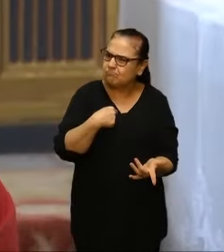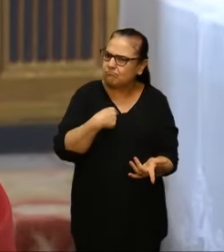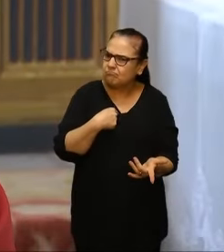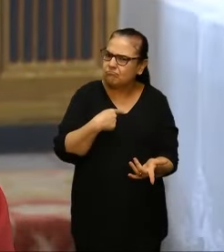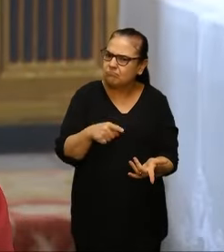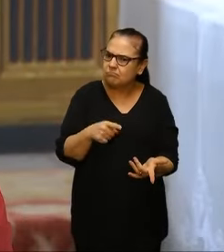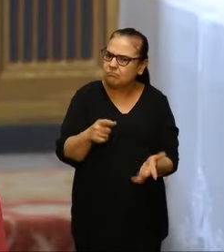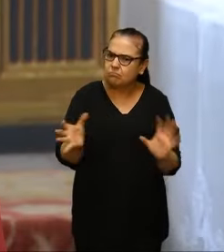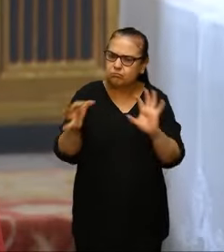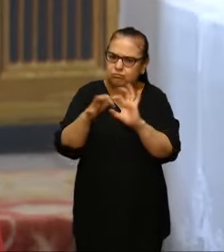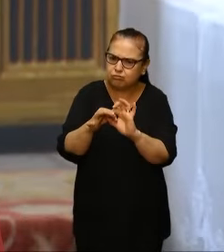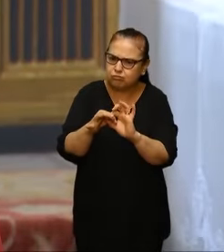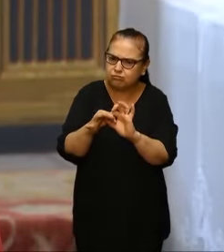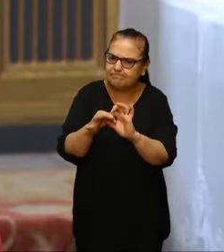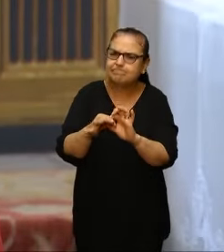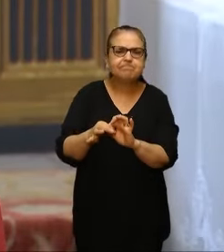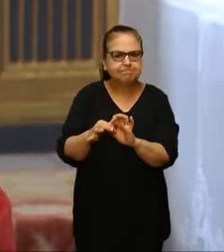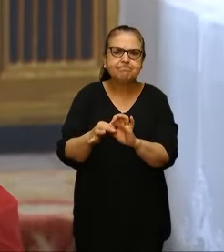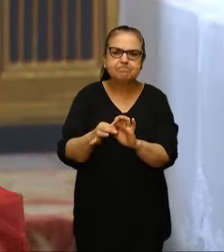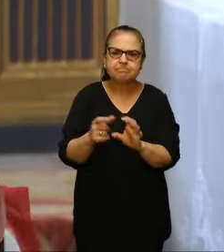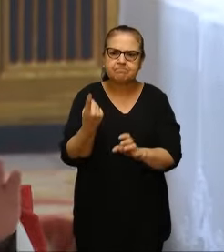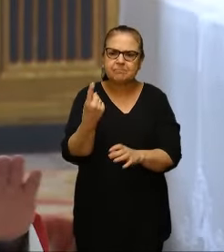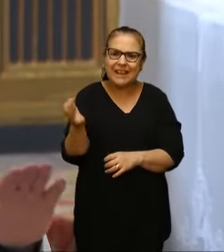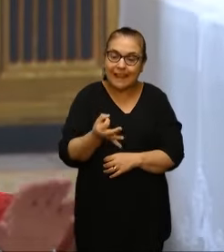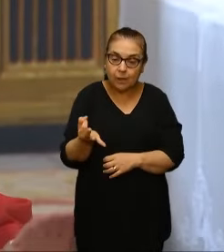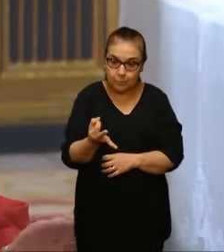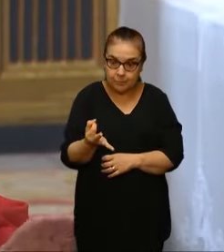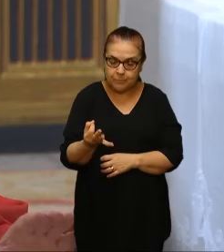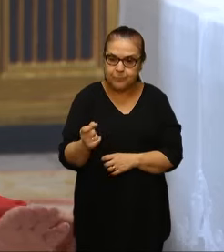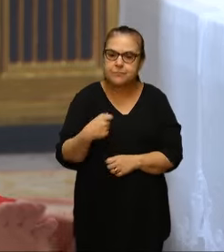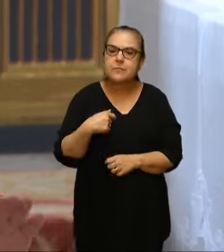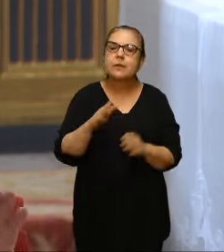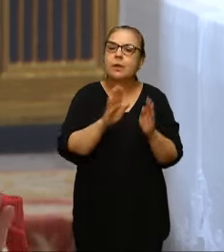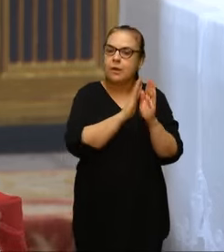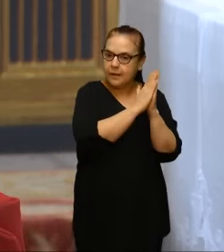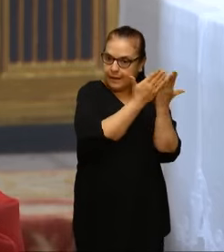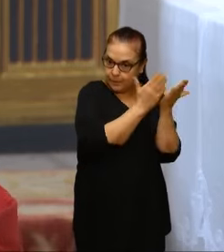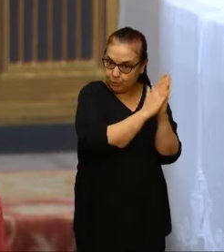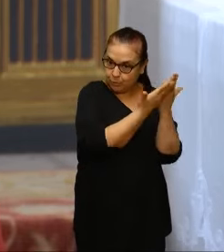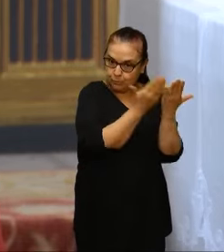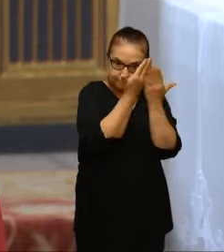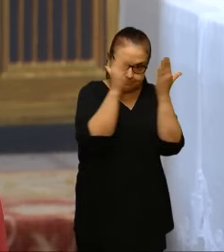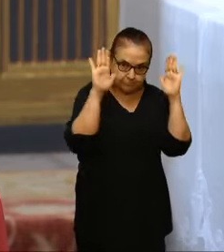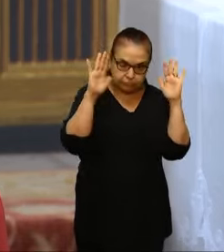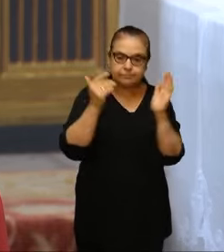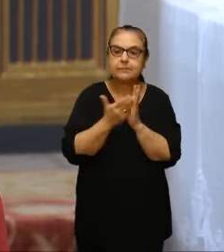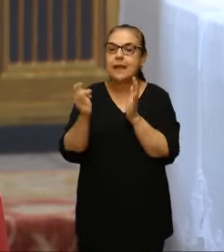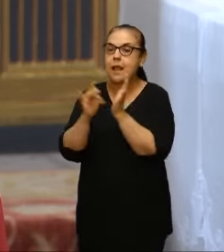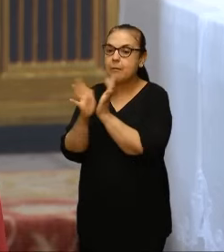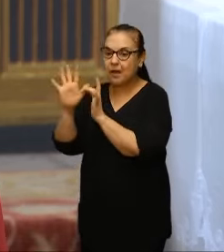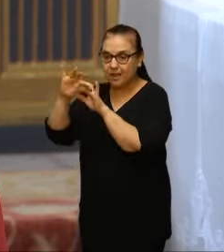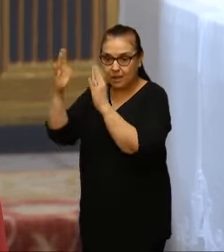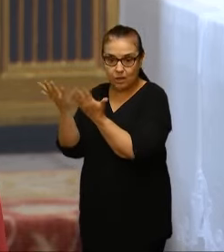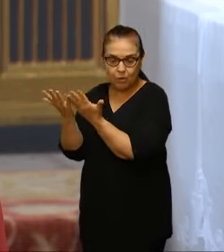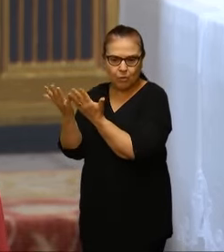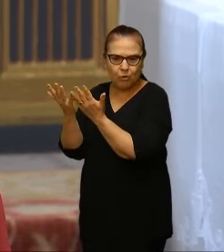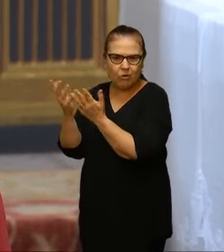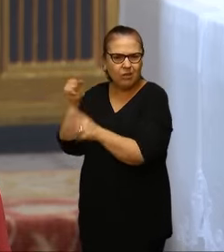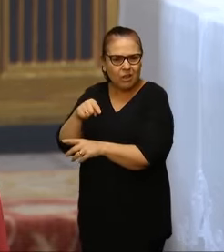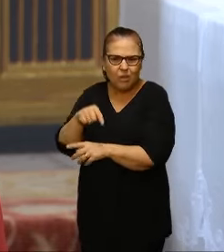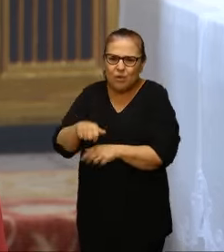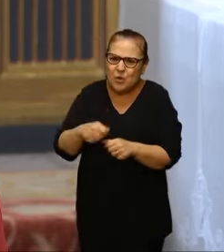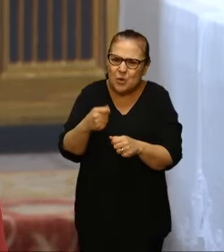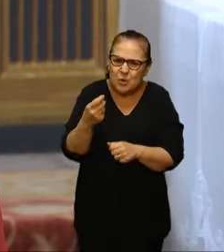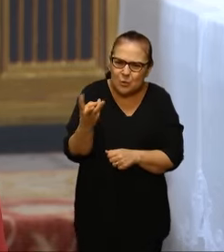nota en común, precisamente. Es que tanto en el Apocalipsis como en el Evangelio, esos